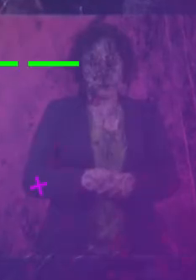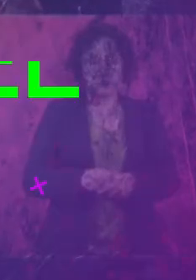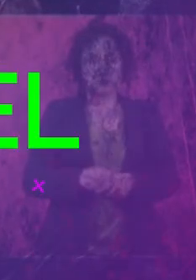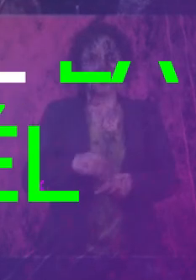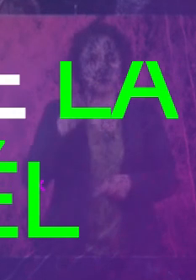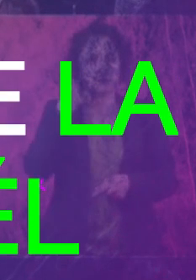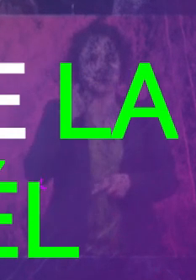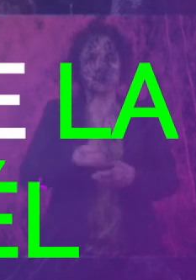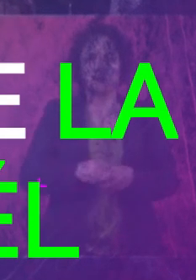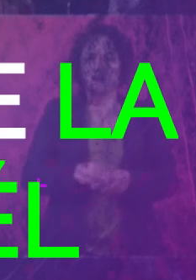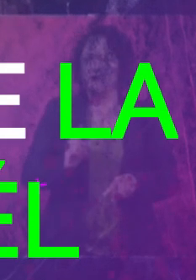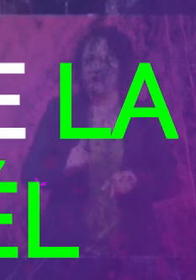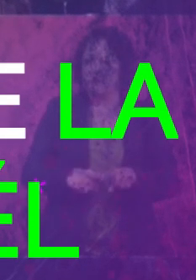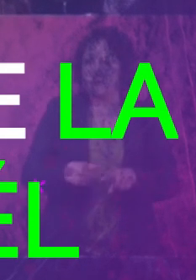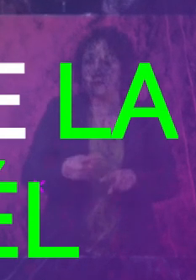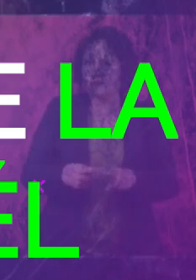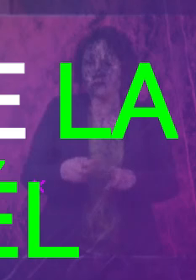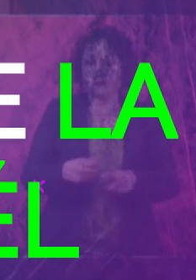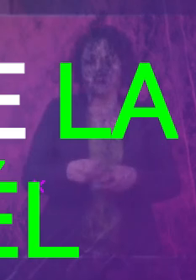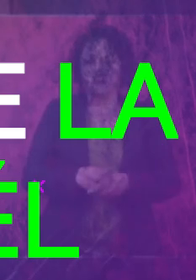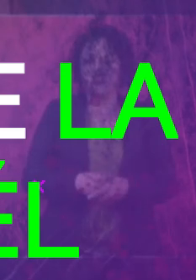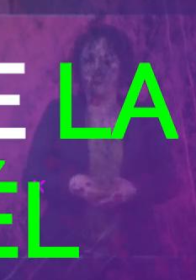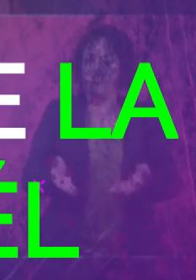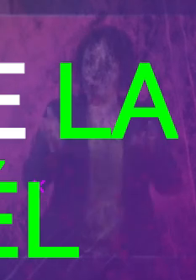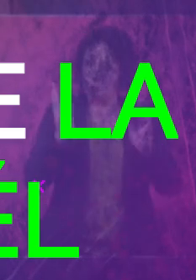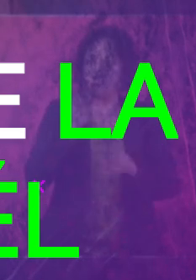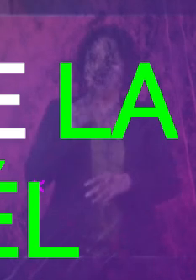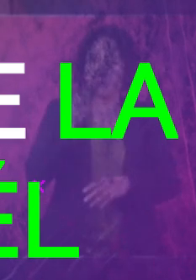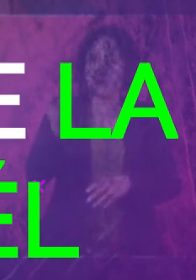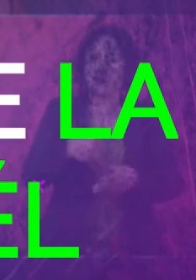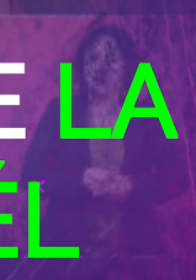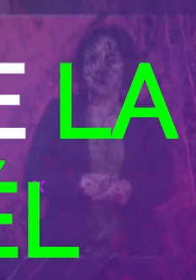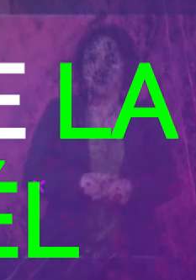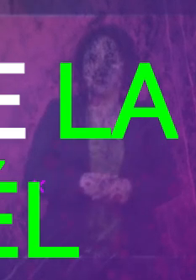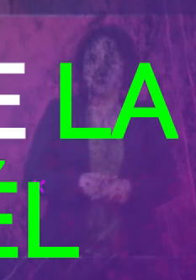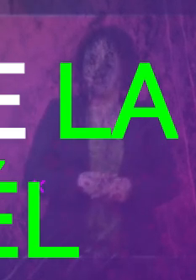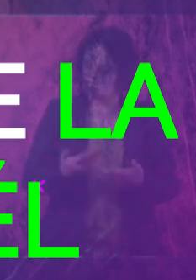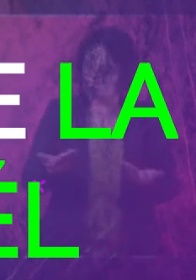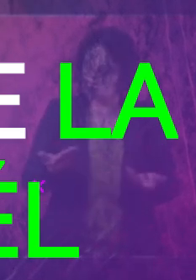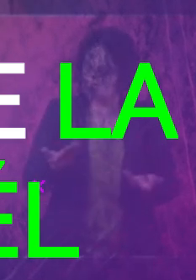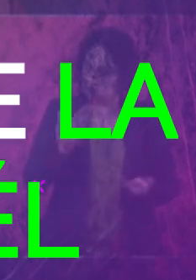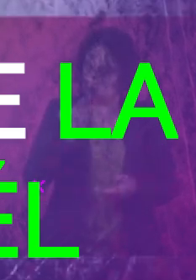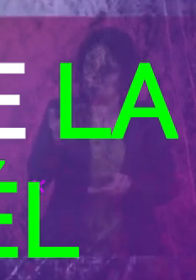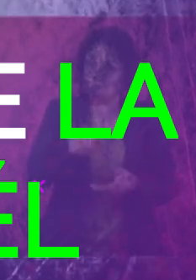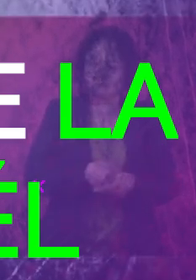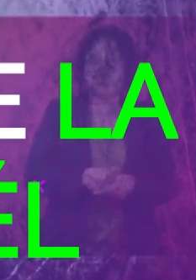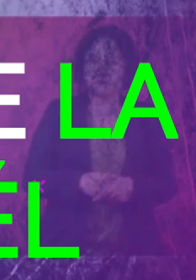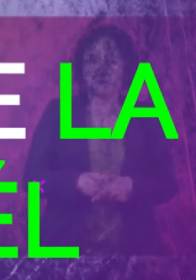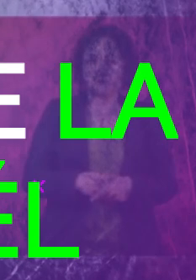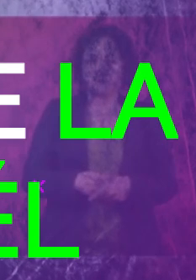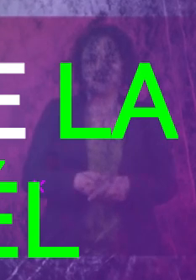Al parecer el juez Rodrigo de la Pesa, que había indebidamente, perdón, solicitado que el